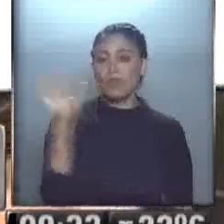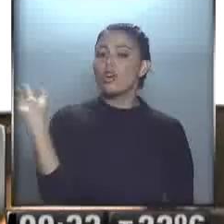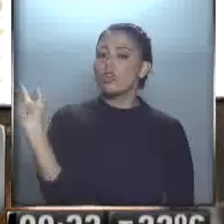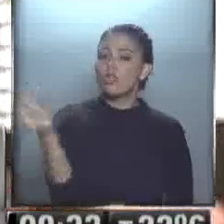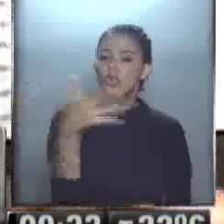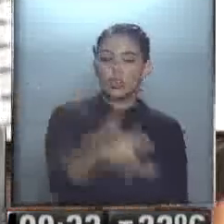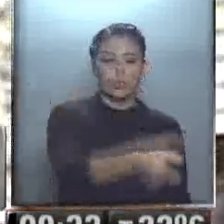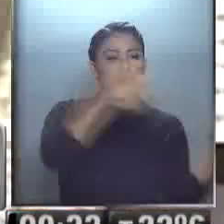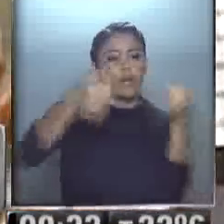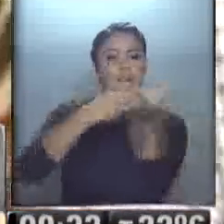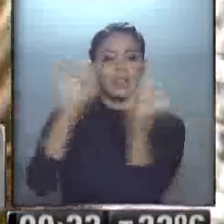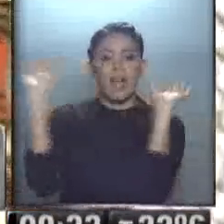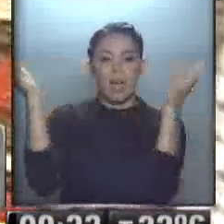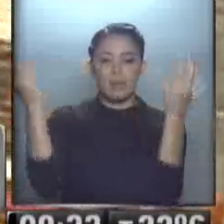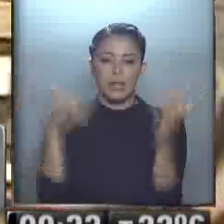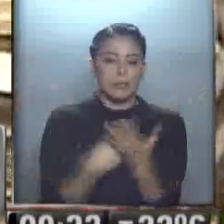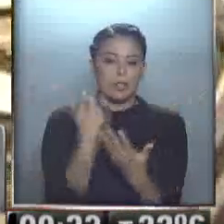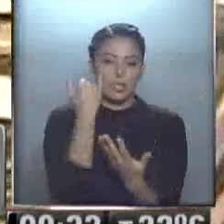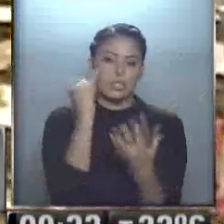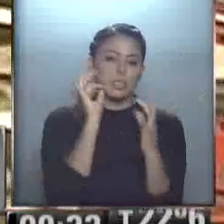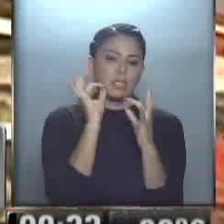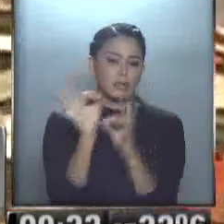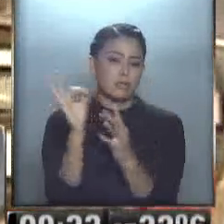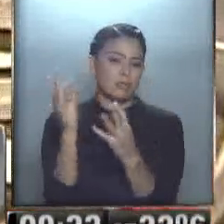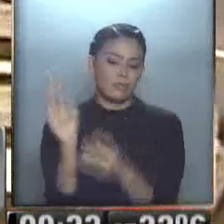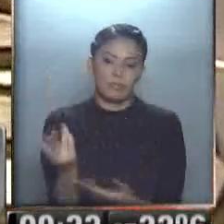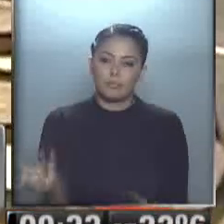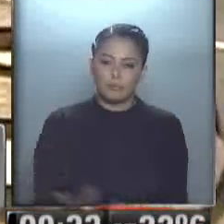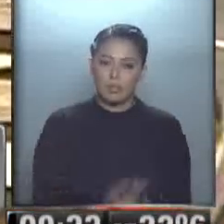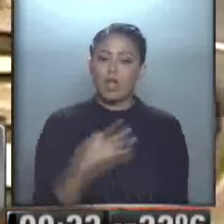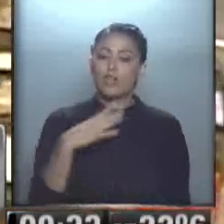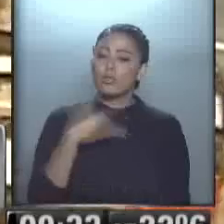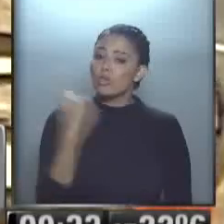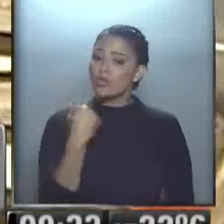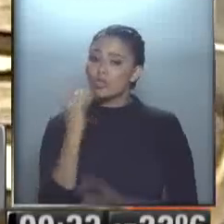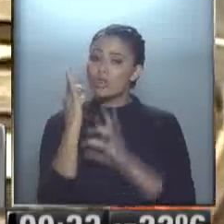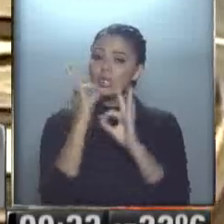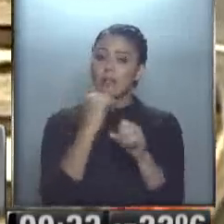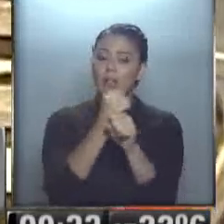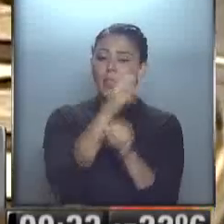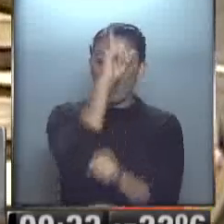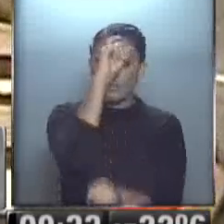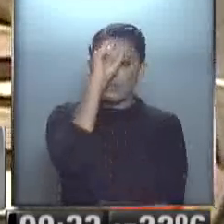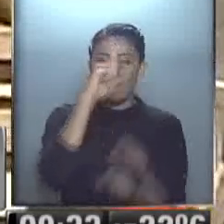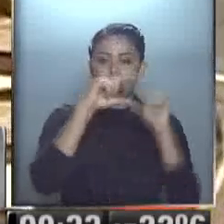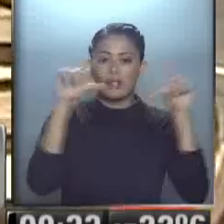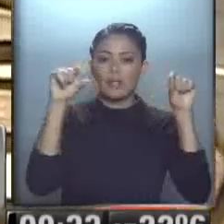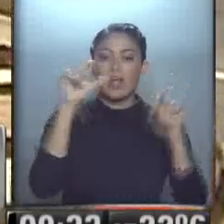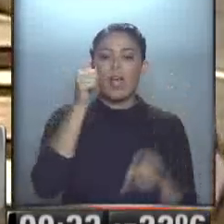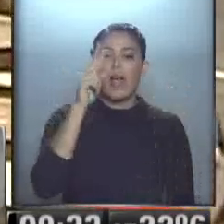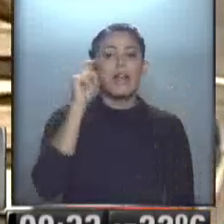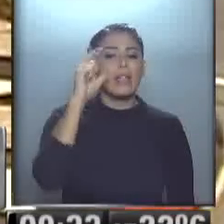lo llevaron a la ambulancia, pero ya no llegó y no. Todavía nosotros cuando llegamos a la Argerich, nos dice el